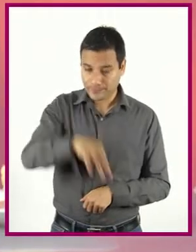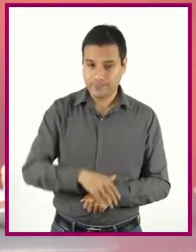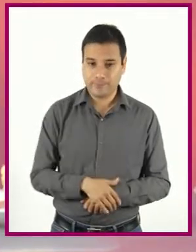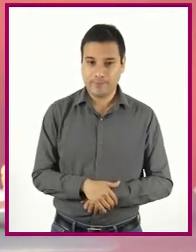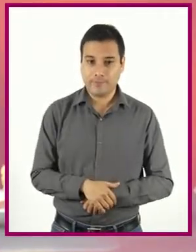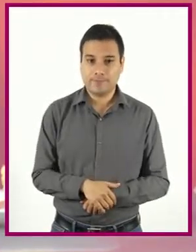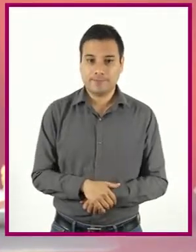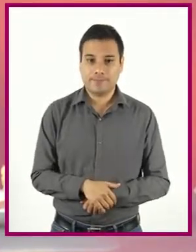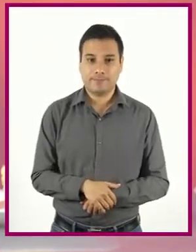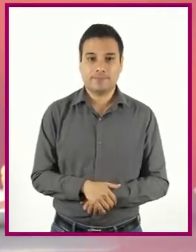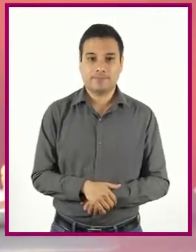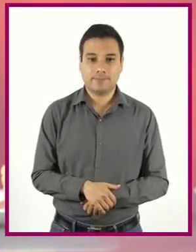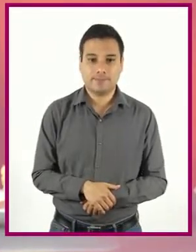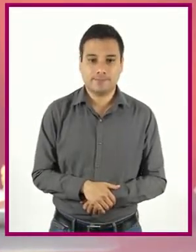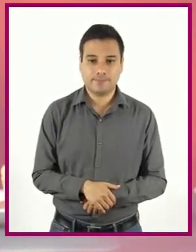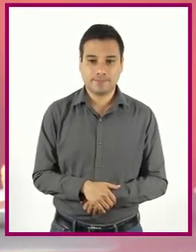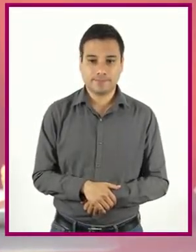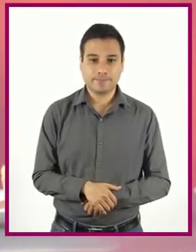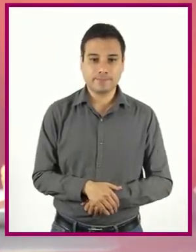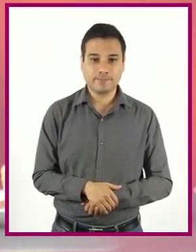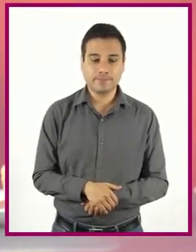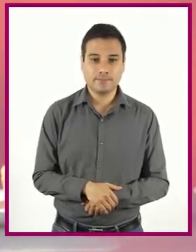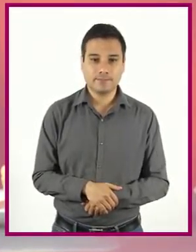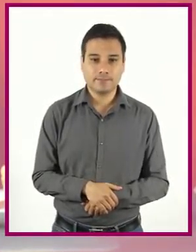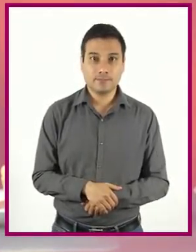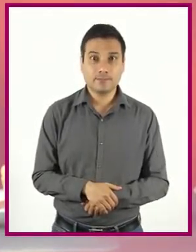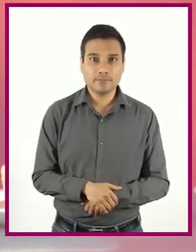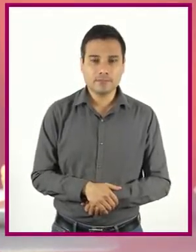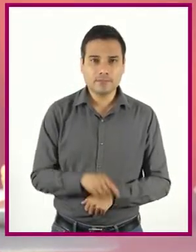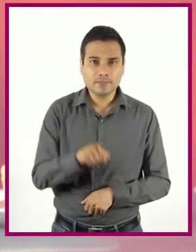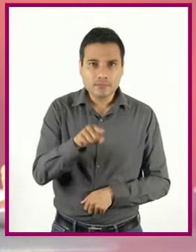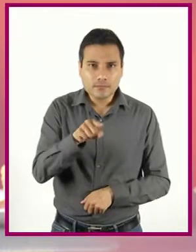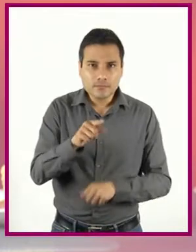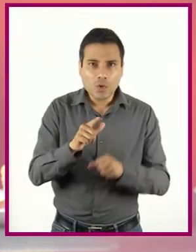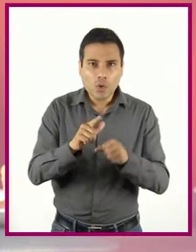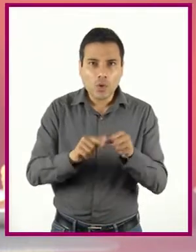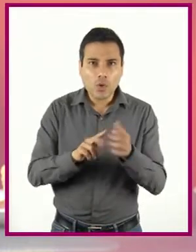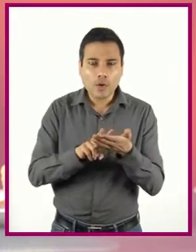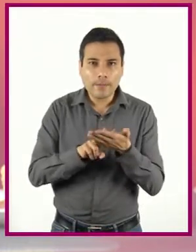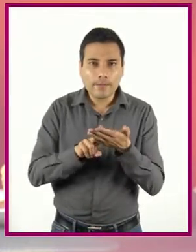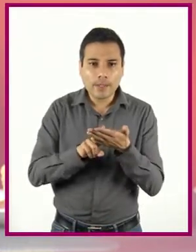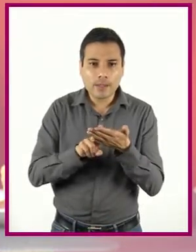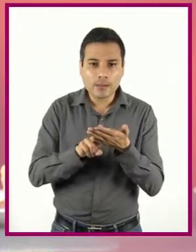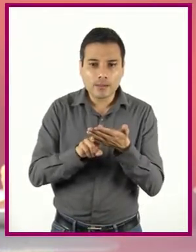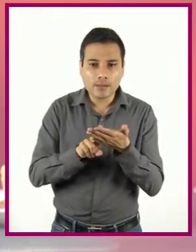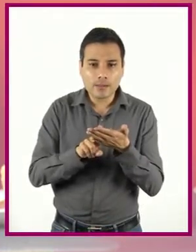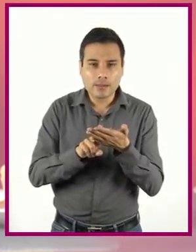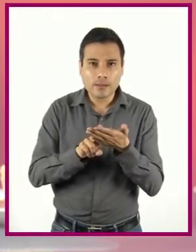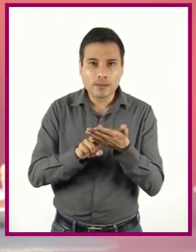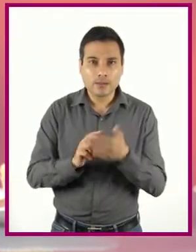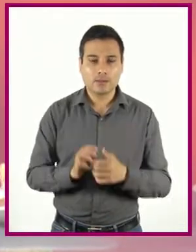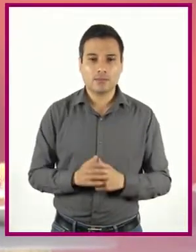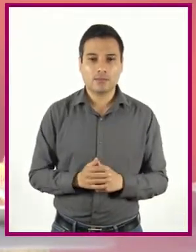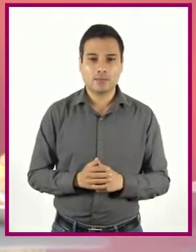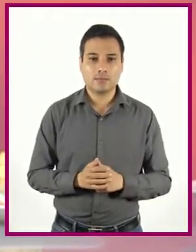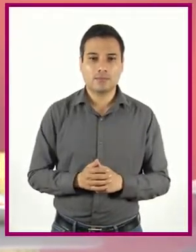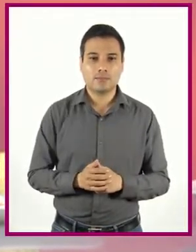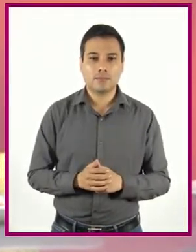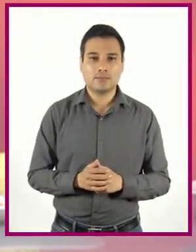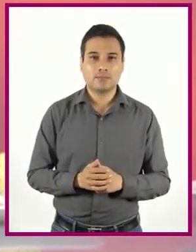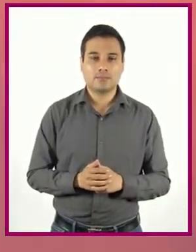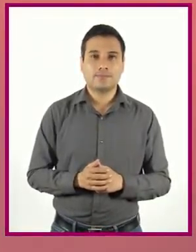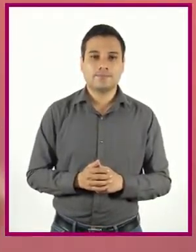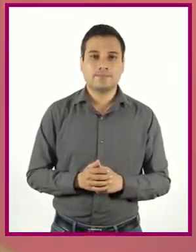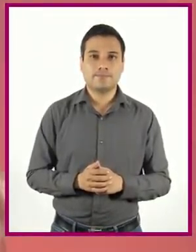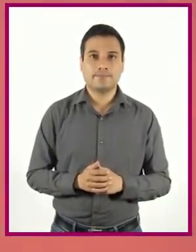de yodo. ¡Ay, se puso verde! Tenemos una coloración oscura.